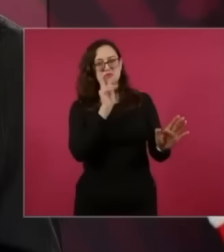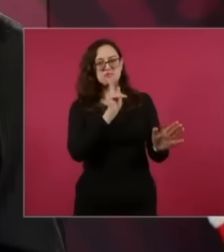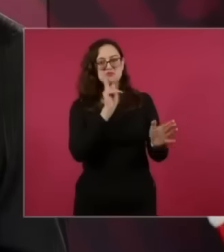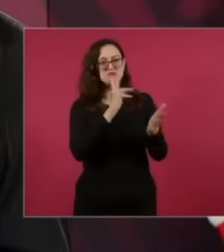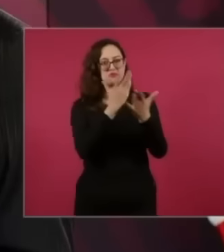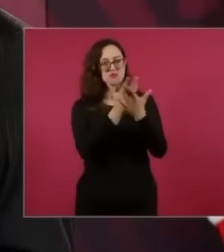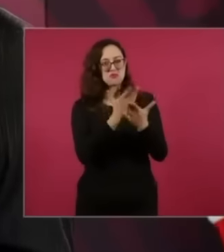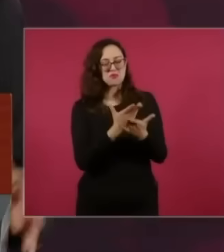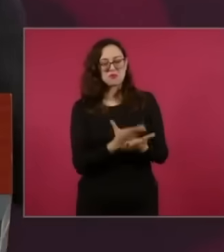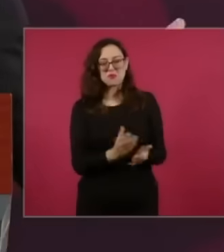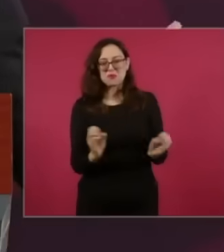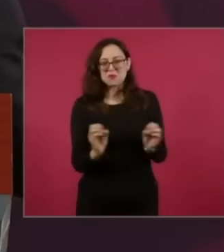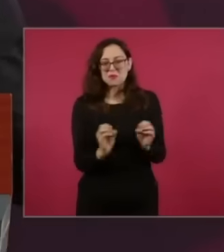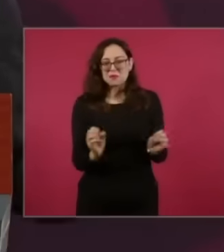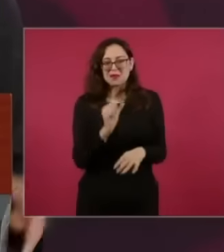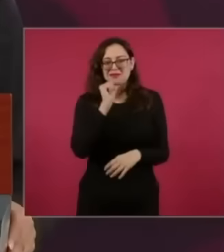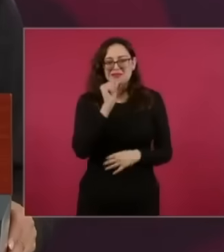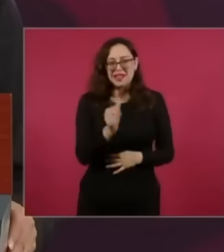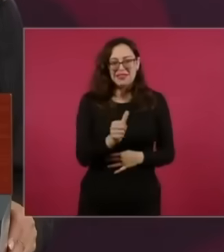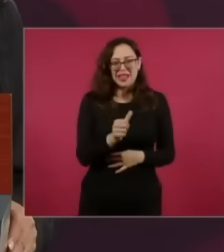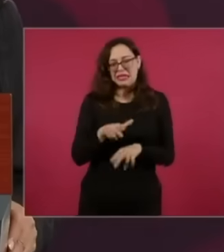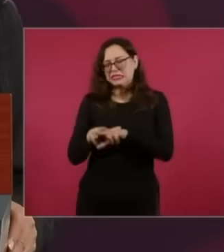pruebas de